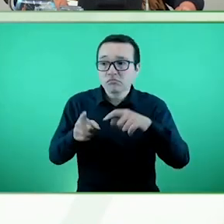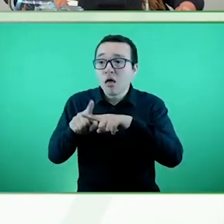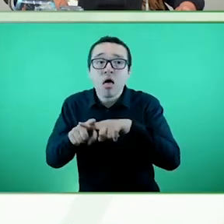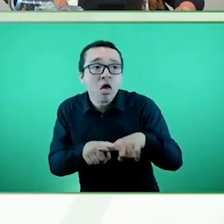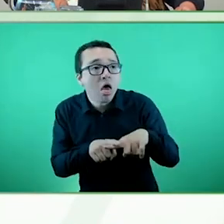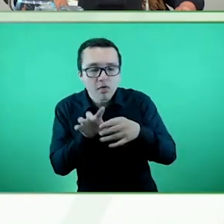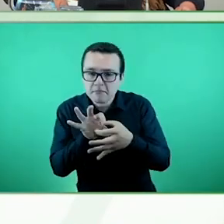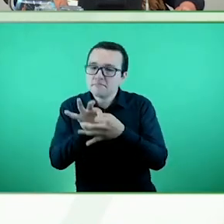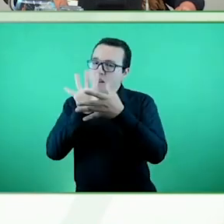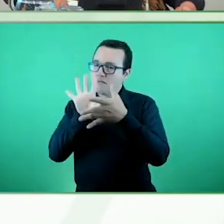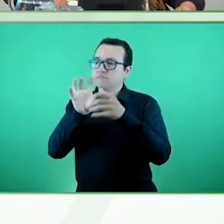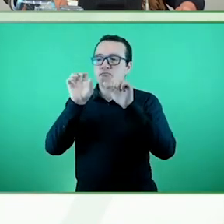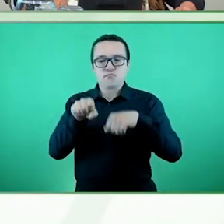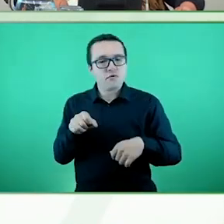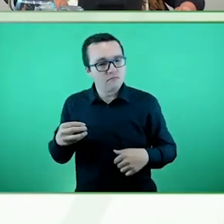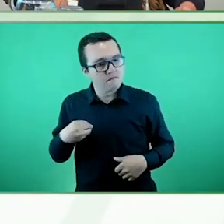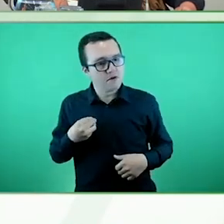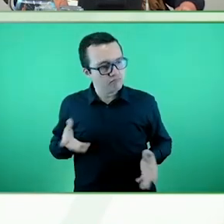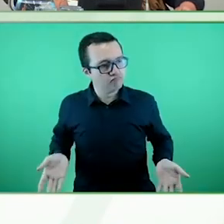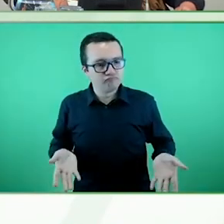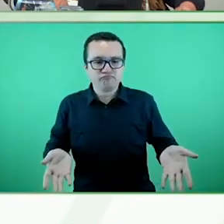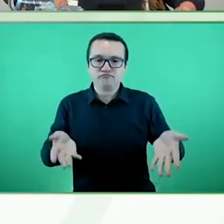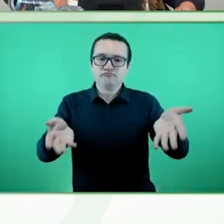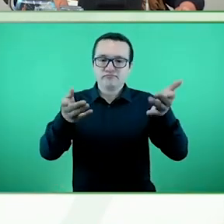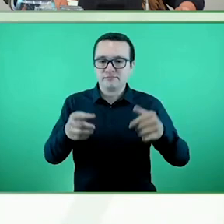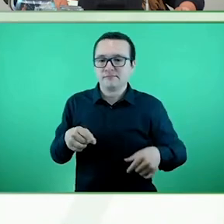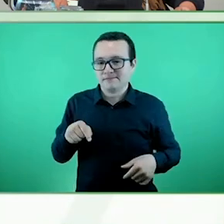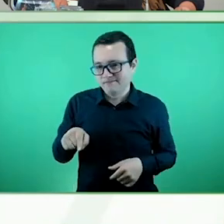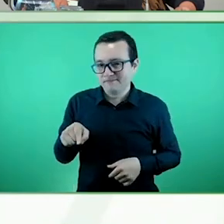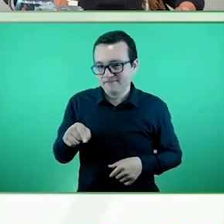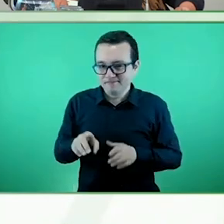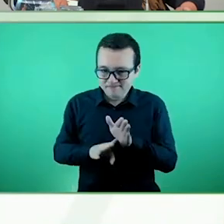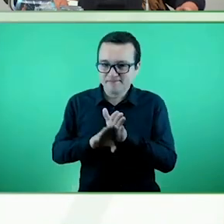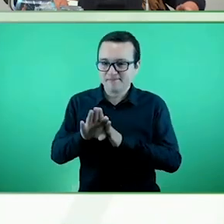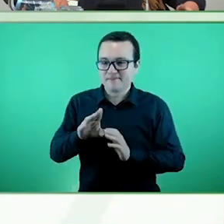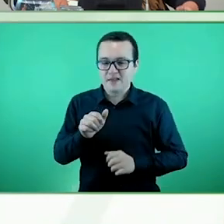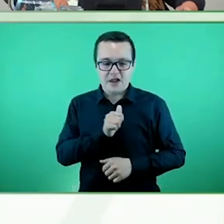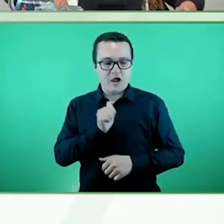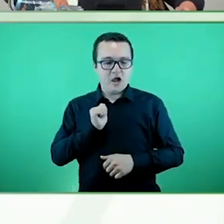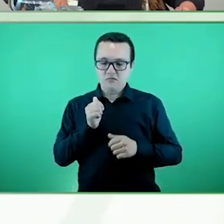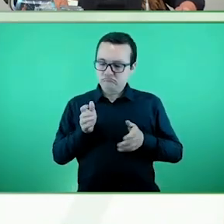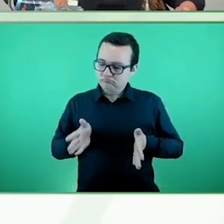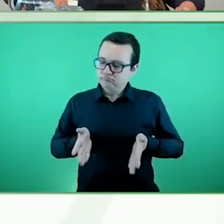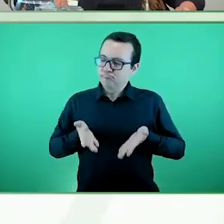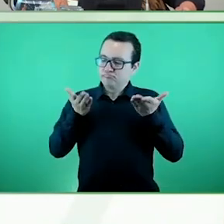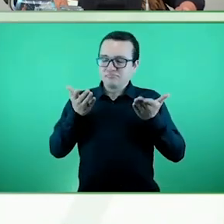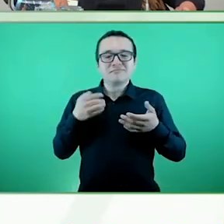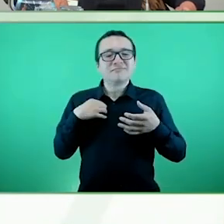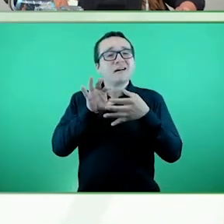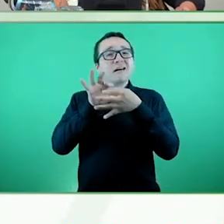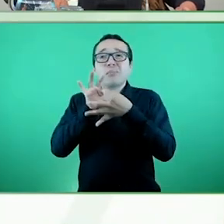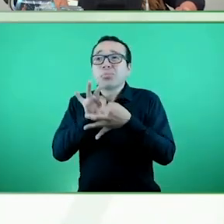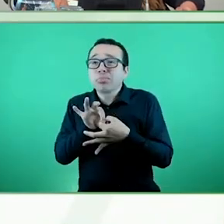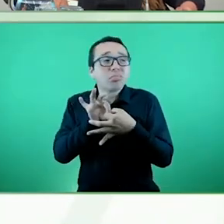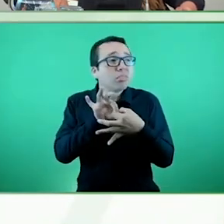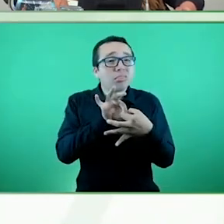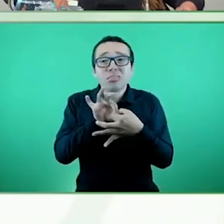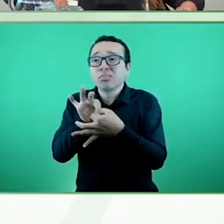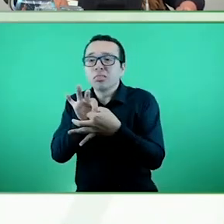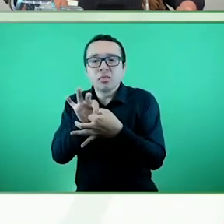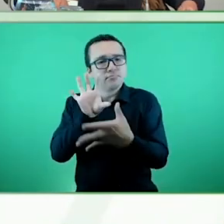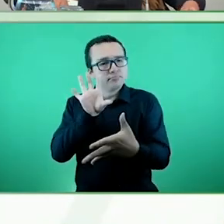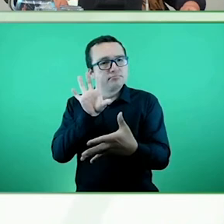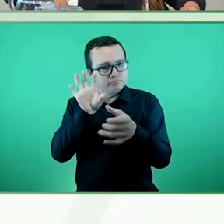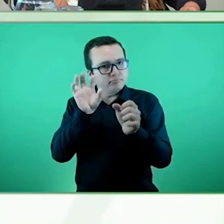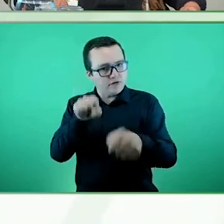iniciando ahora. Durante este año tenemos el programa de autonomía de mujeres con discapacidad y el programa Red de emprendedores